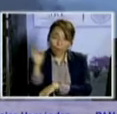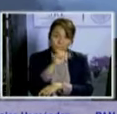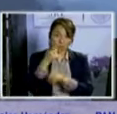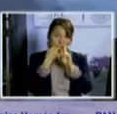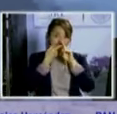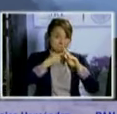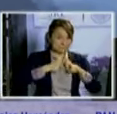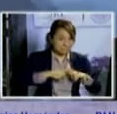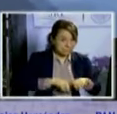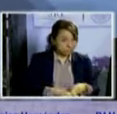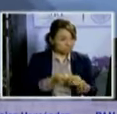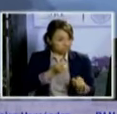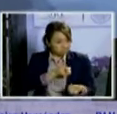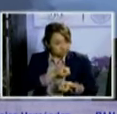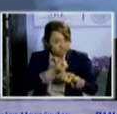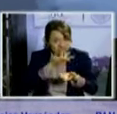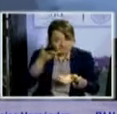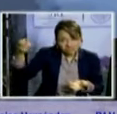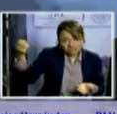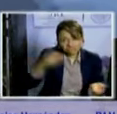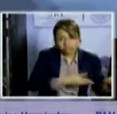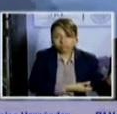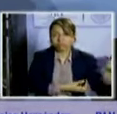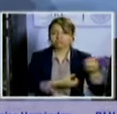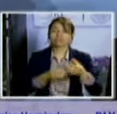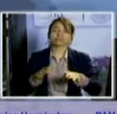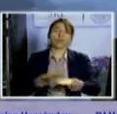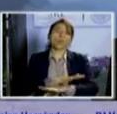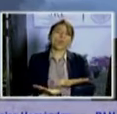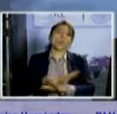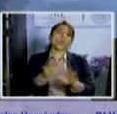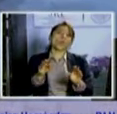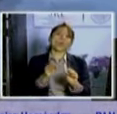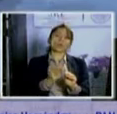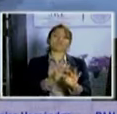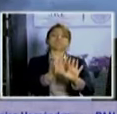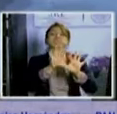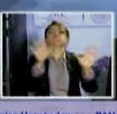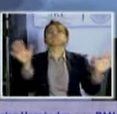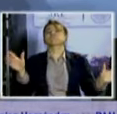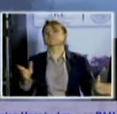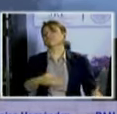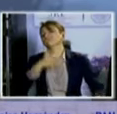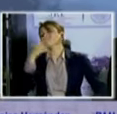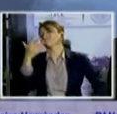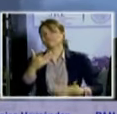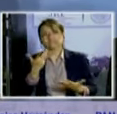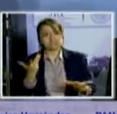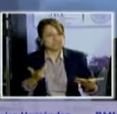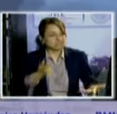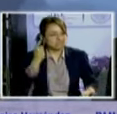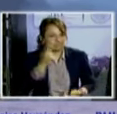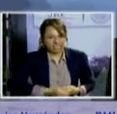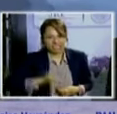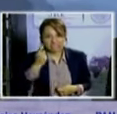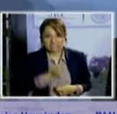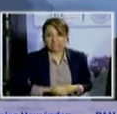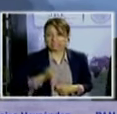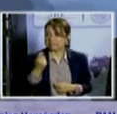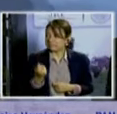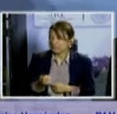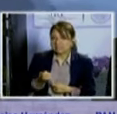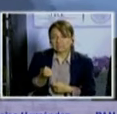Pandora, ciertamente, y que no podemos no llegar a 2016 como país sin una posición muy